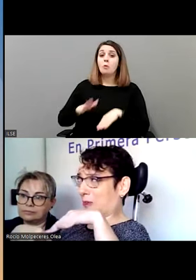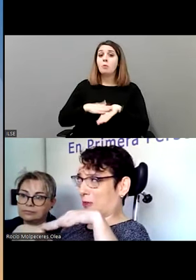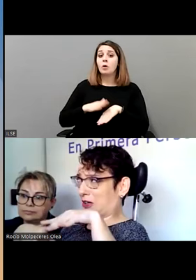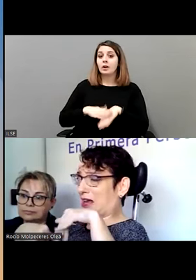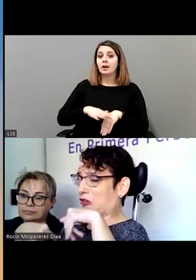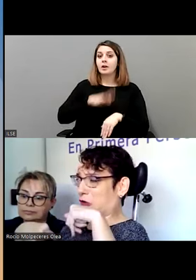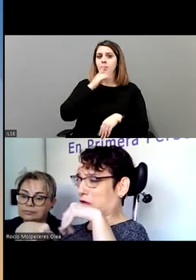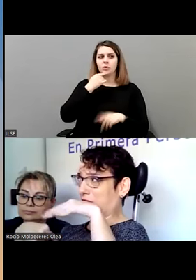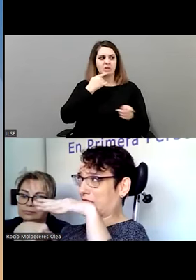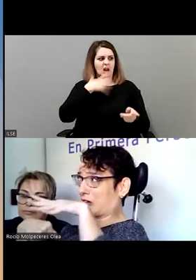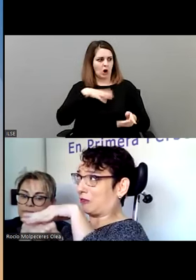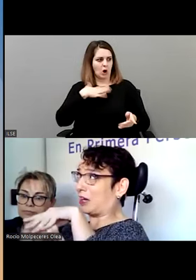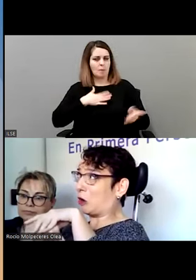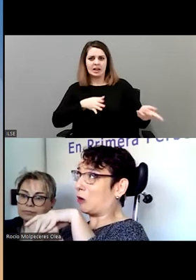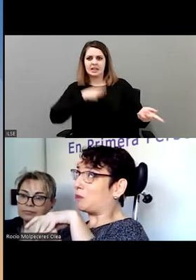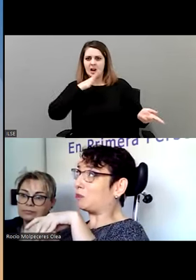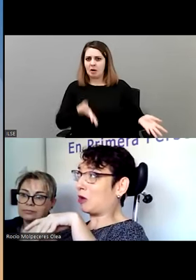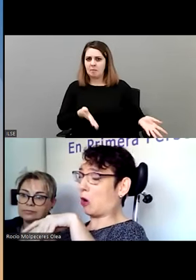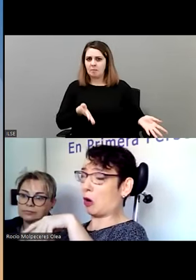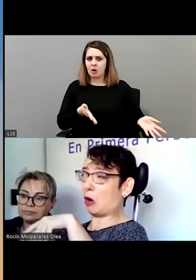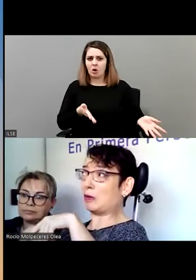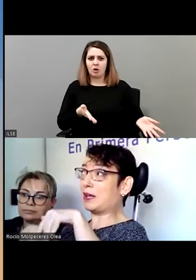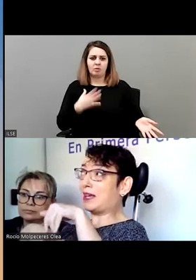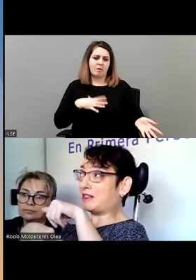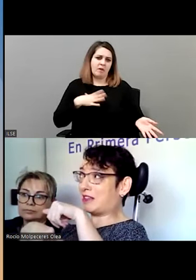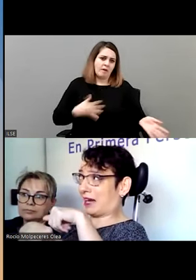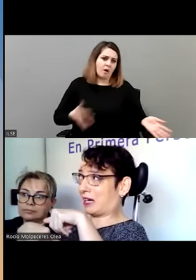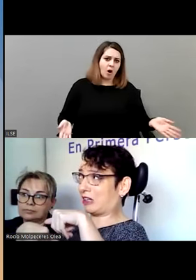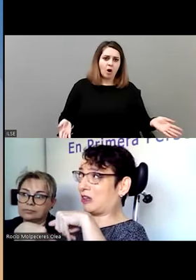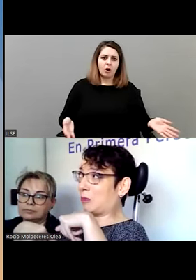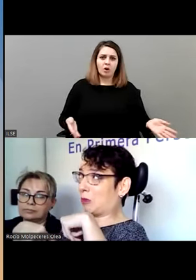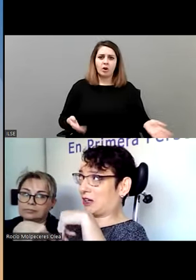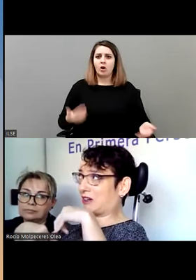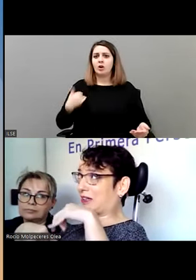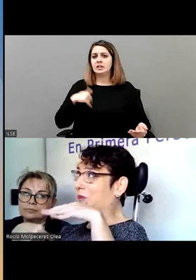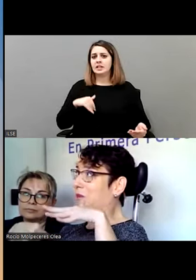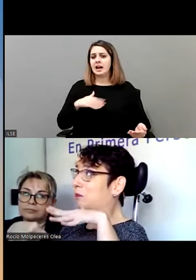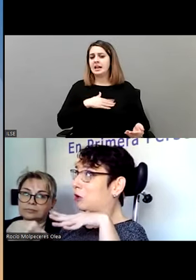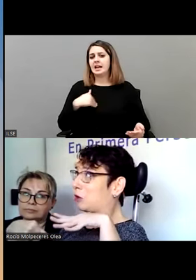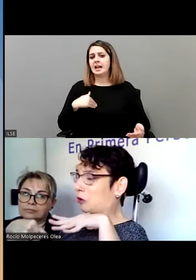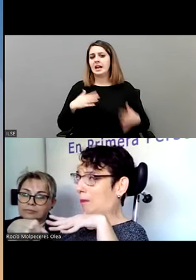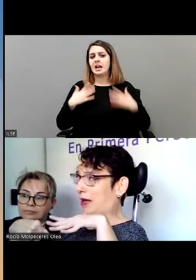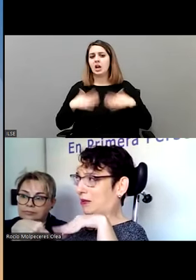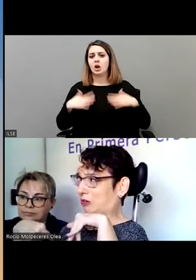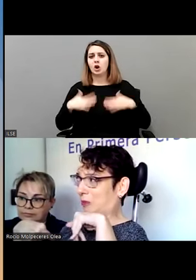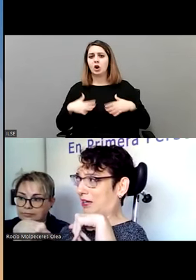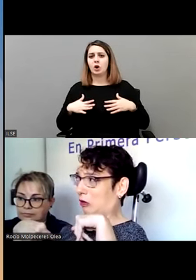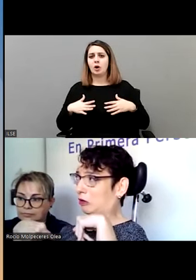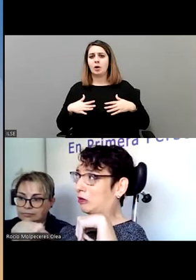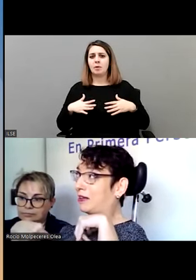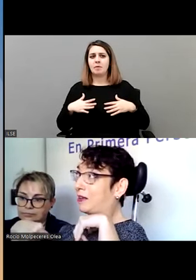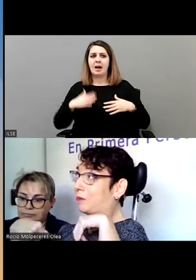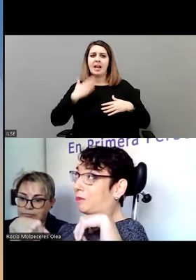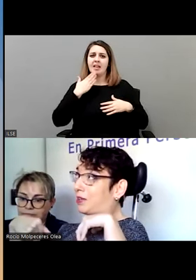te vas a poner esto? ¿No tendrás frío? ¿O ya quieres ponerte ropa de más